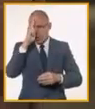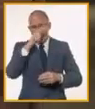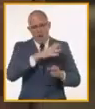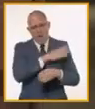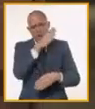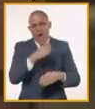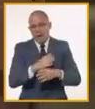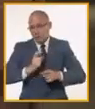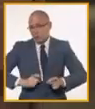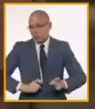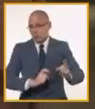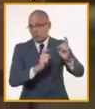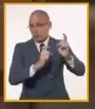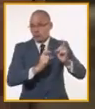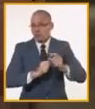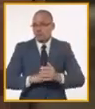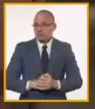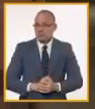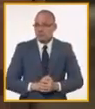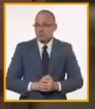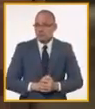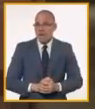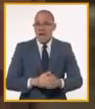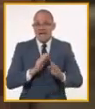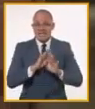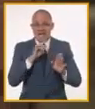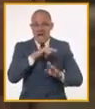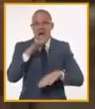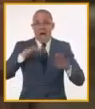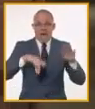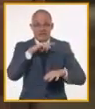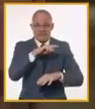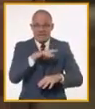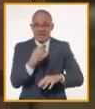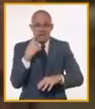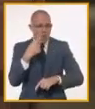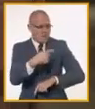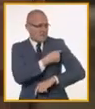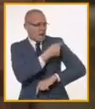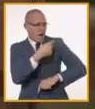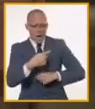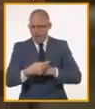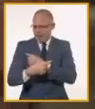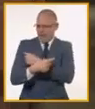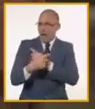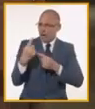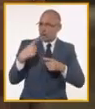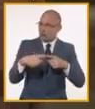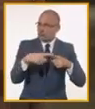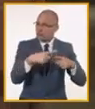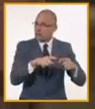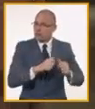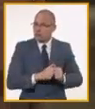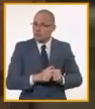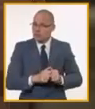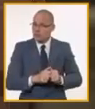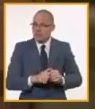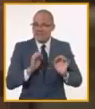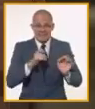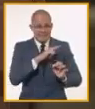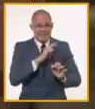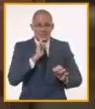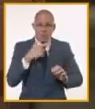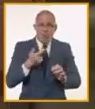lucha, donde fue herido en acciones combativas. Desarrolló una amplia red